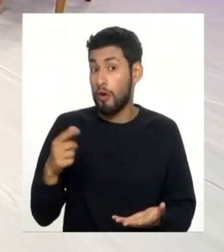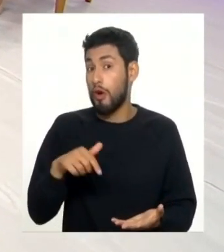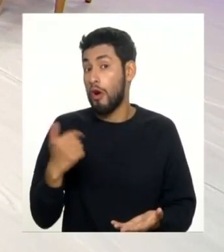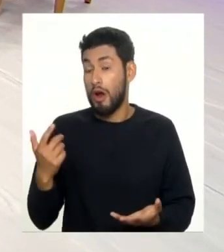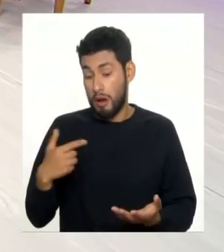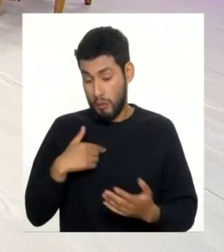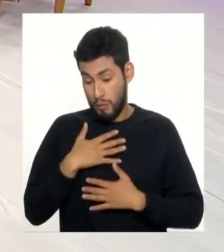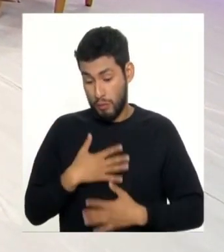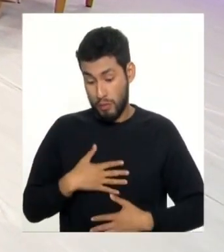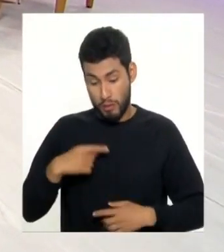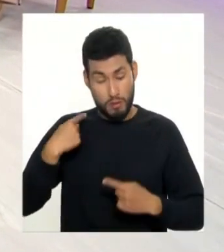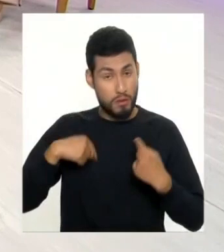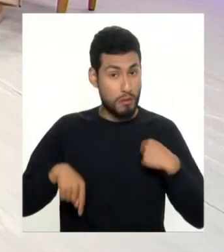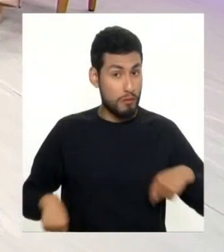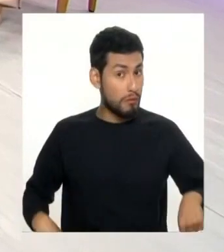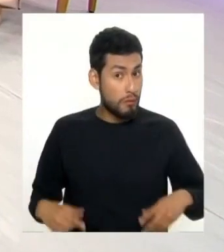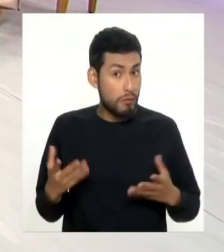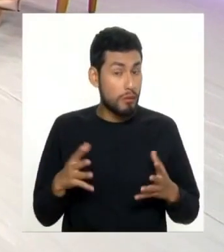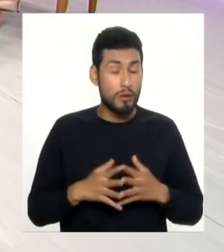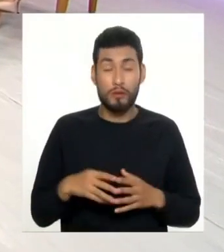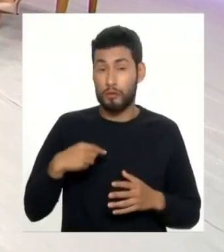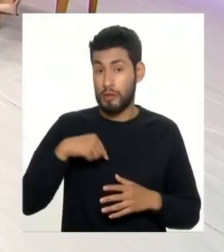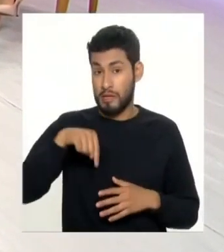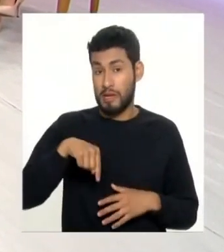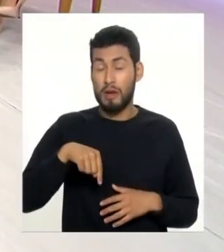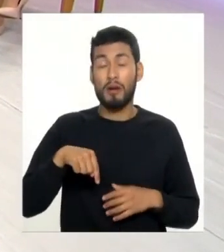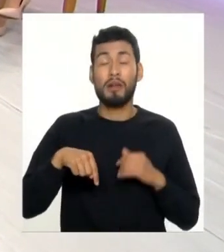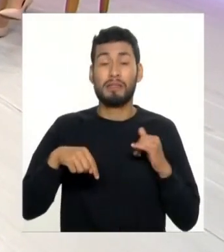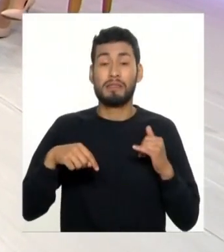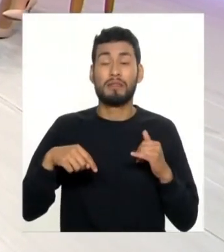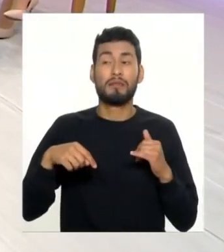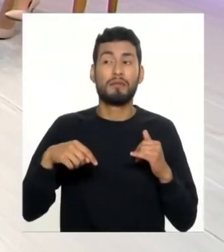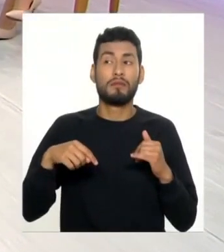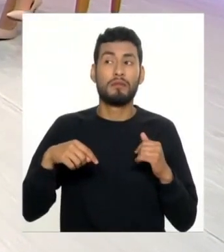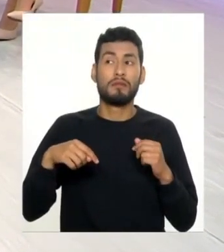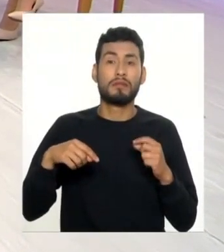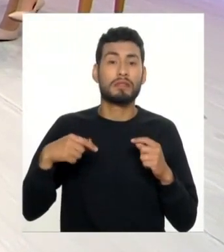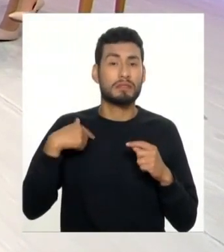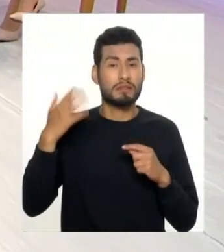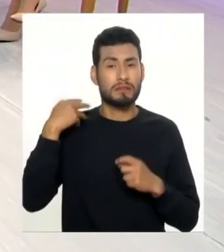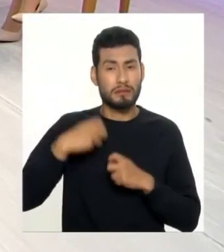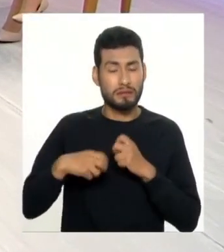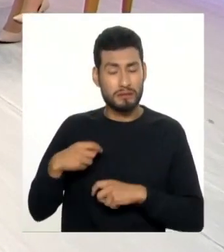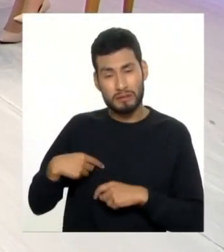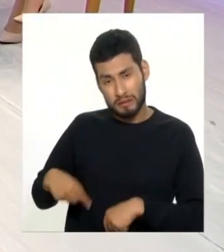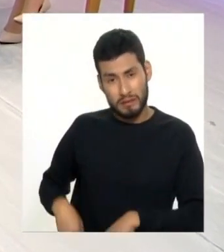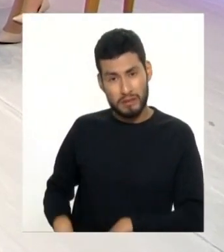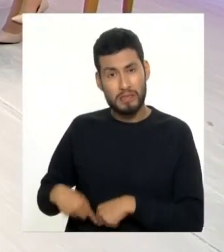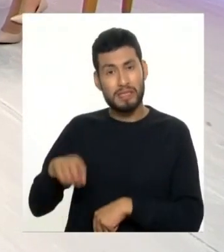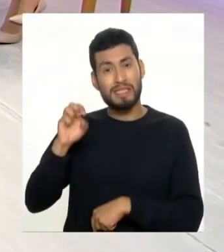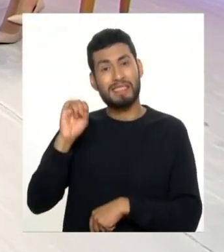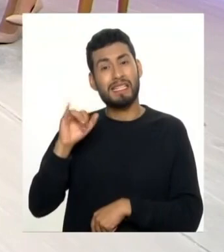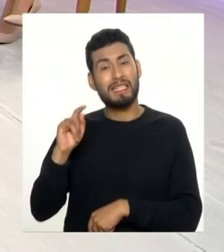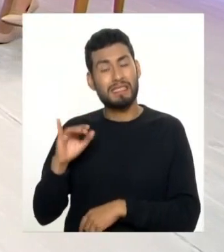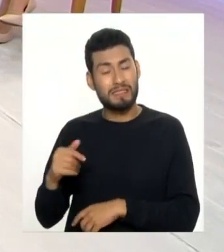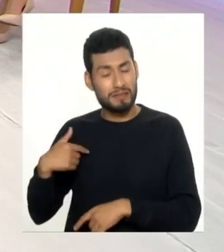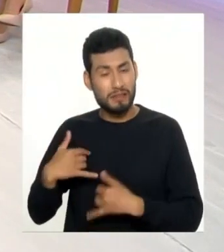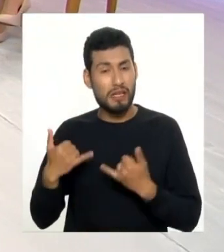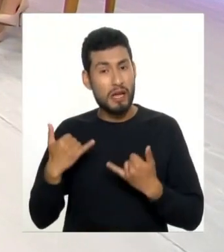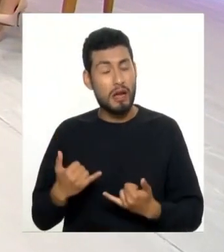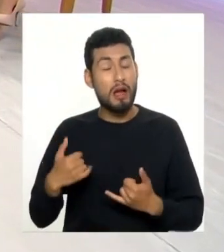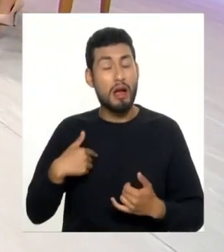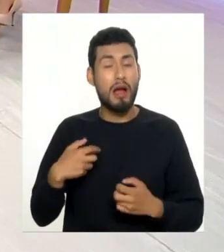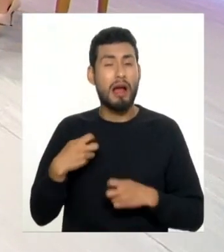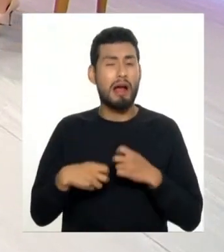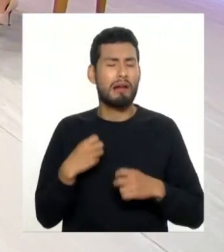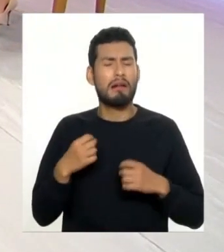de mi cuerpo? Porque ahorita, por ejemplo, solamente me había dado la asiática, ¿no? Eliminé la asiática y ahora me ha comenzado